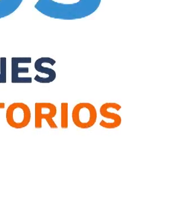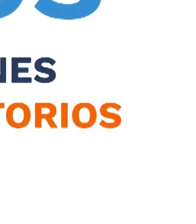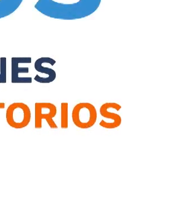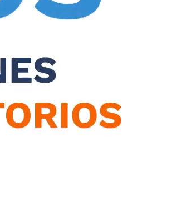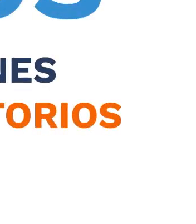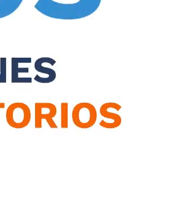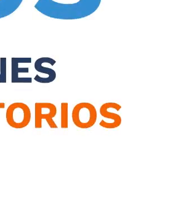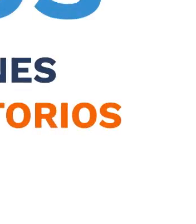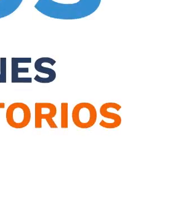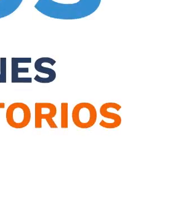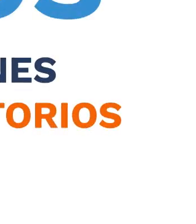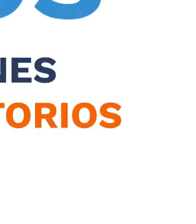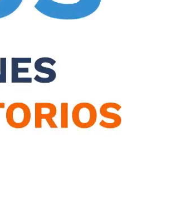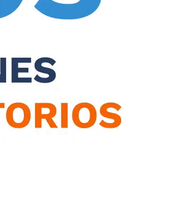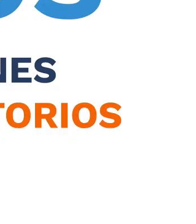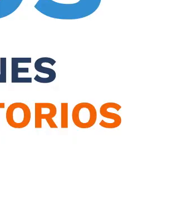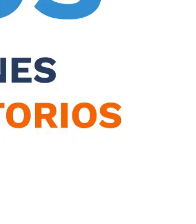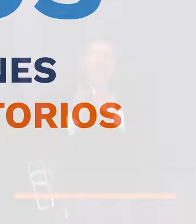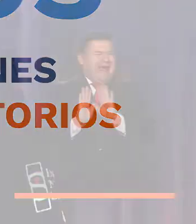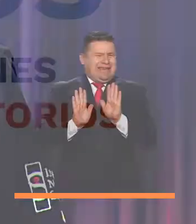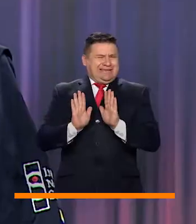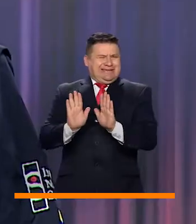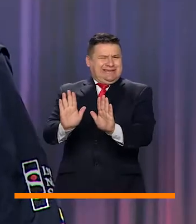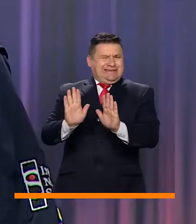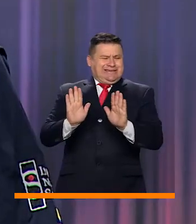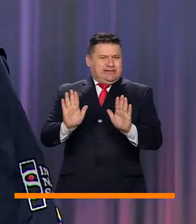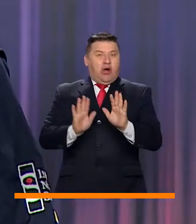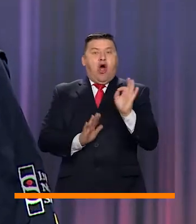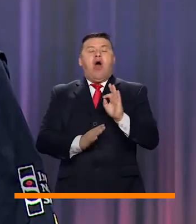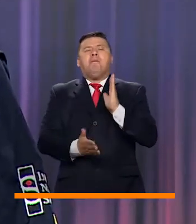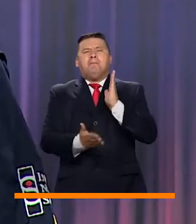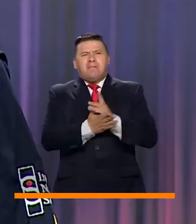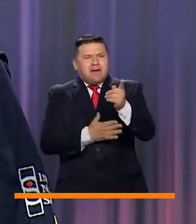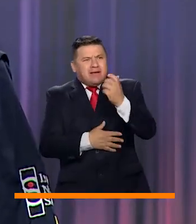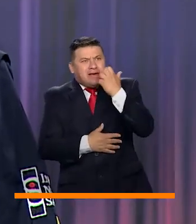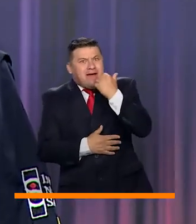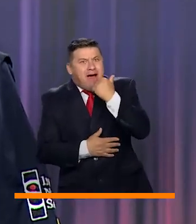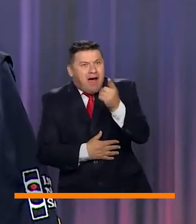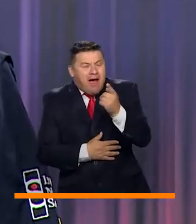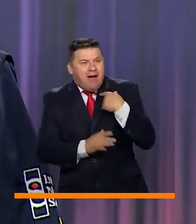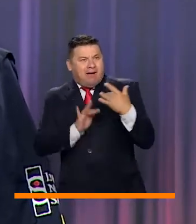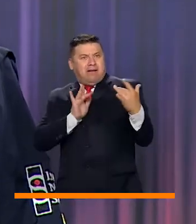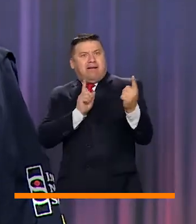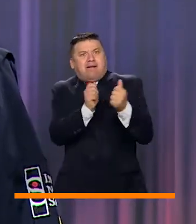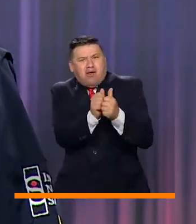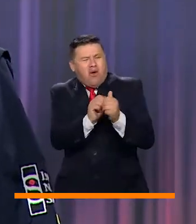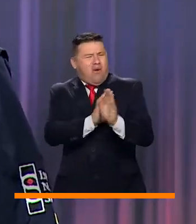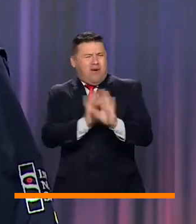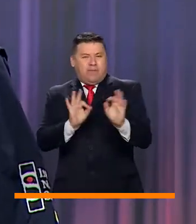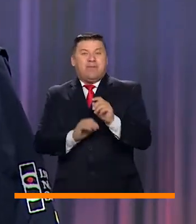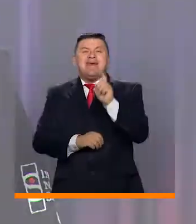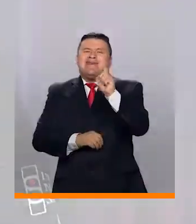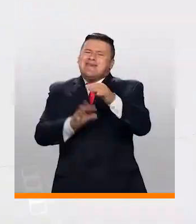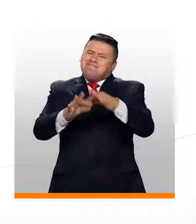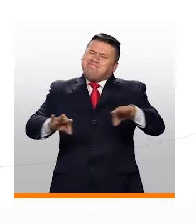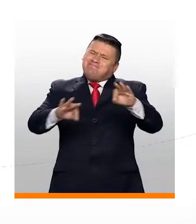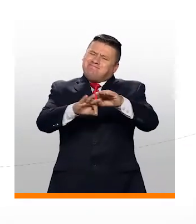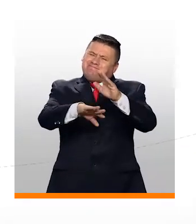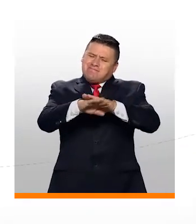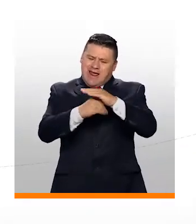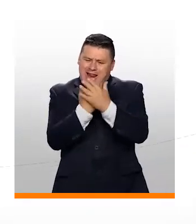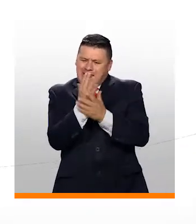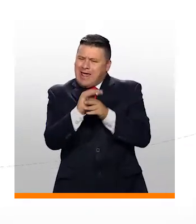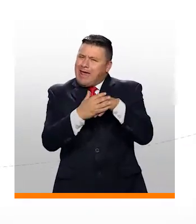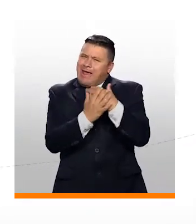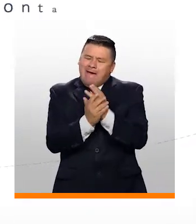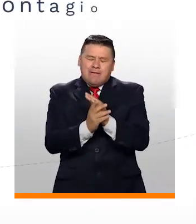con quienes presenten síntomas respiratorios o con personas que hayan estado con pacientes diagnosticados. En todo caso, el lavado de manos es la